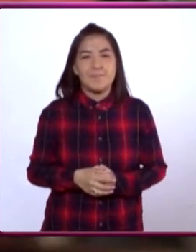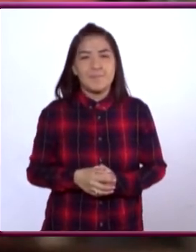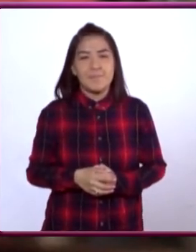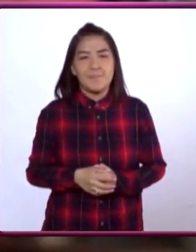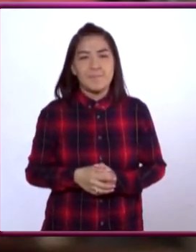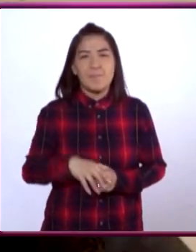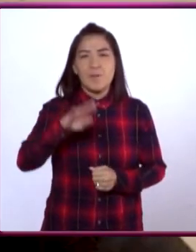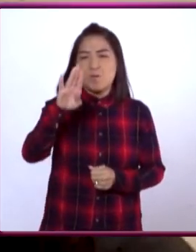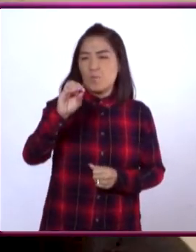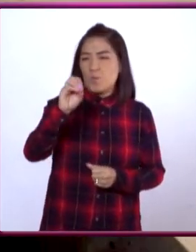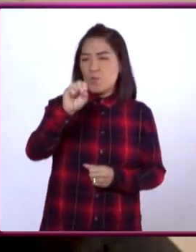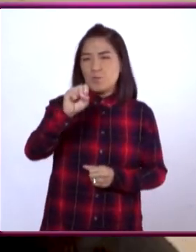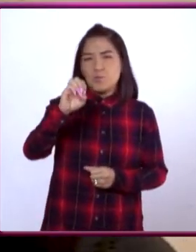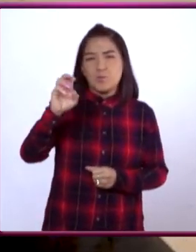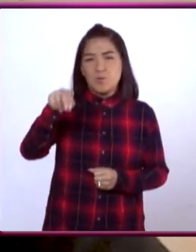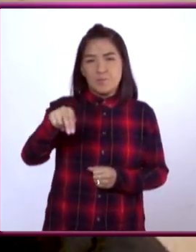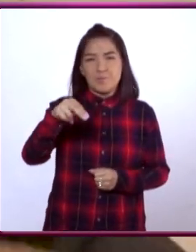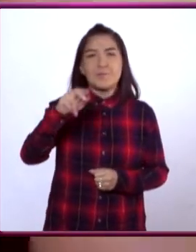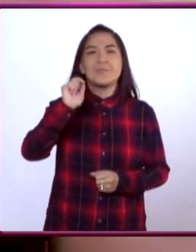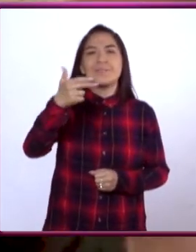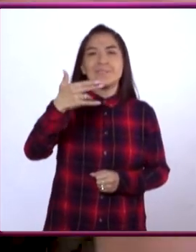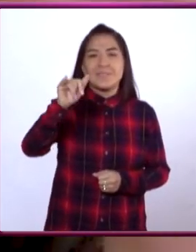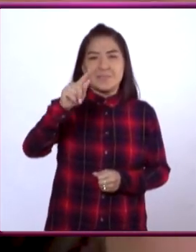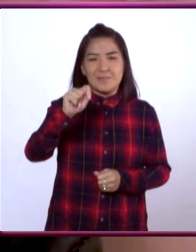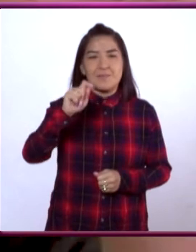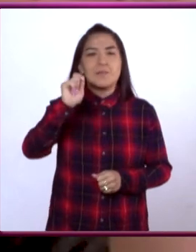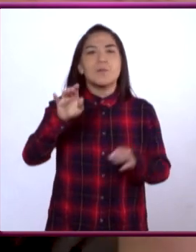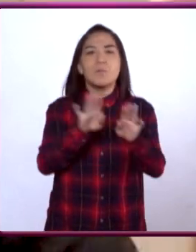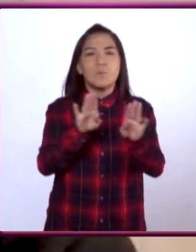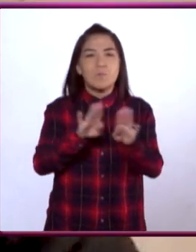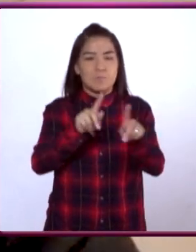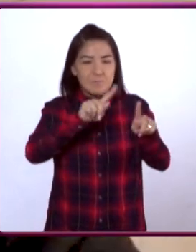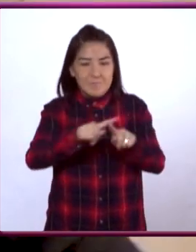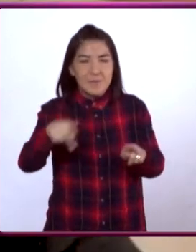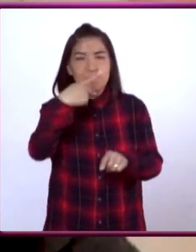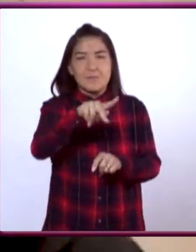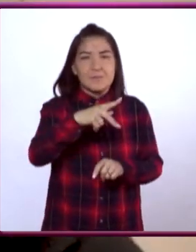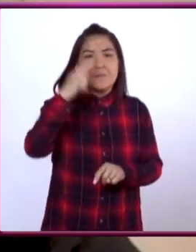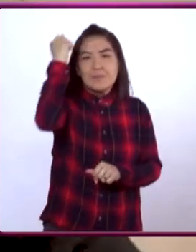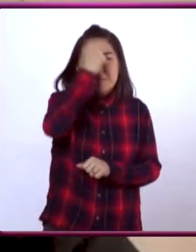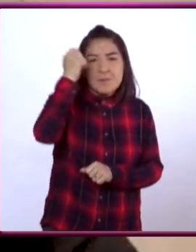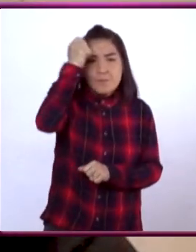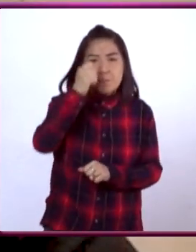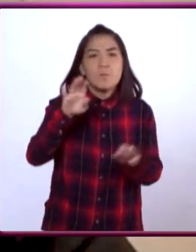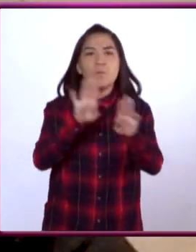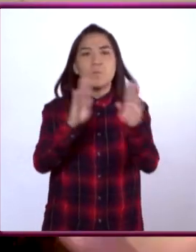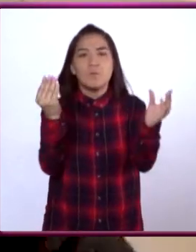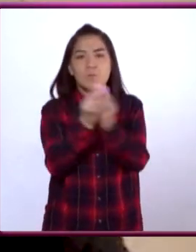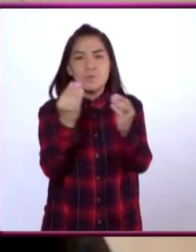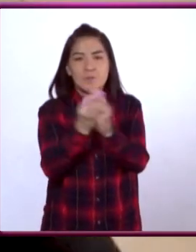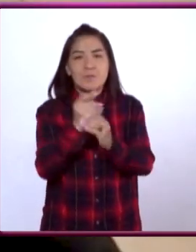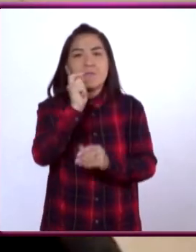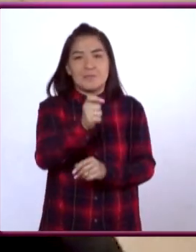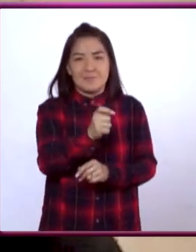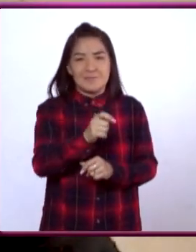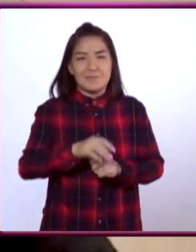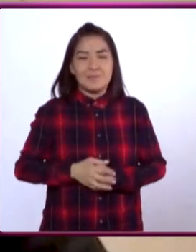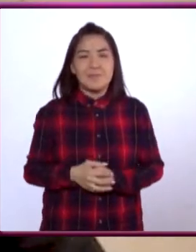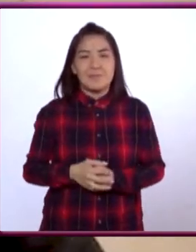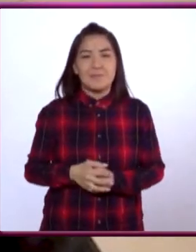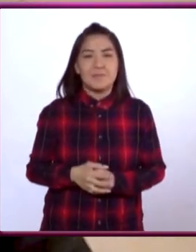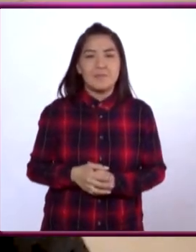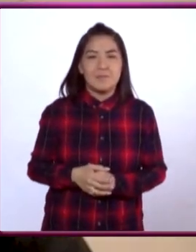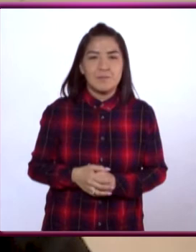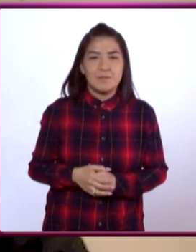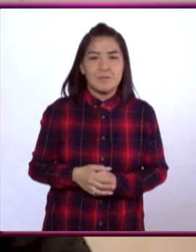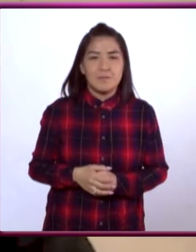de qué se trató? El bosón de Higgs es ese elemento que faltaba en el modelo estándar, que es nuestro marco teórico, para decir cómo las partículas adquieren